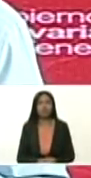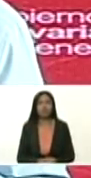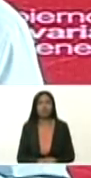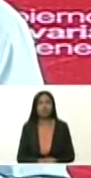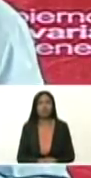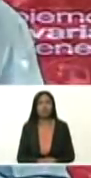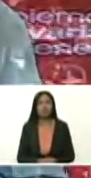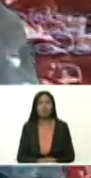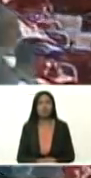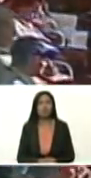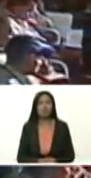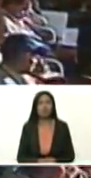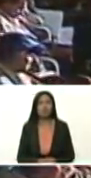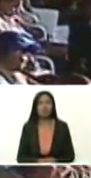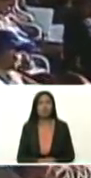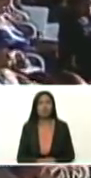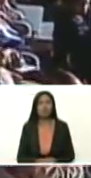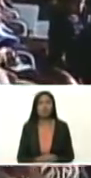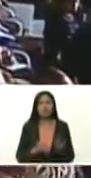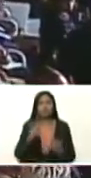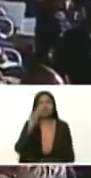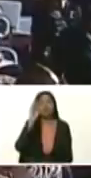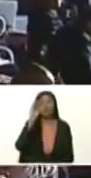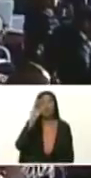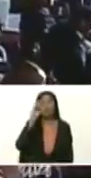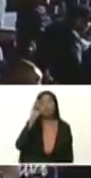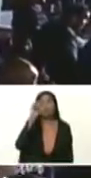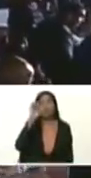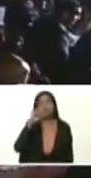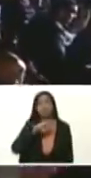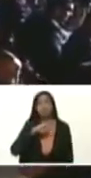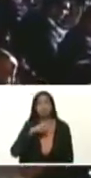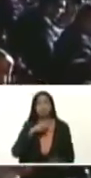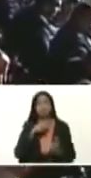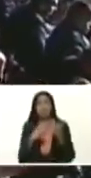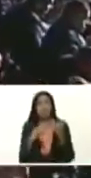de Caruachi y de Tocoma, que tenemos que terminarla.